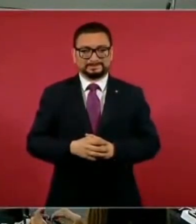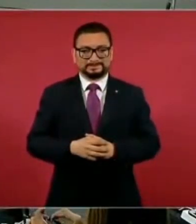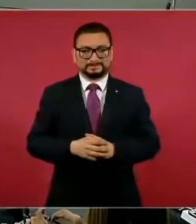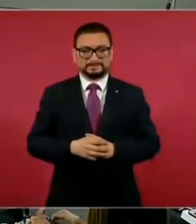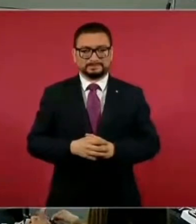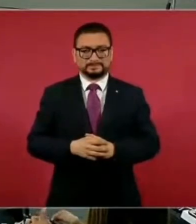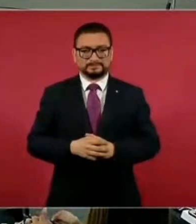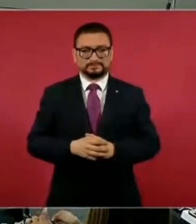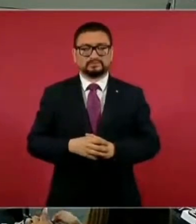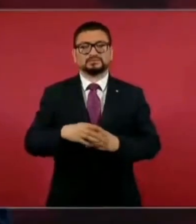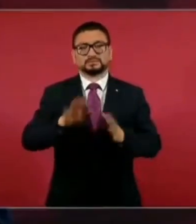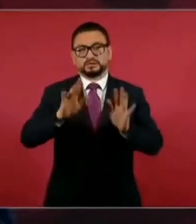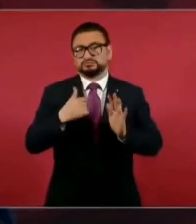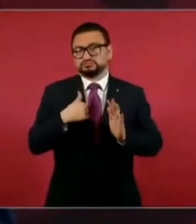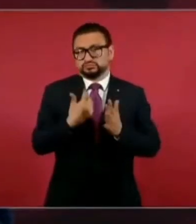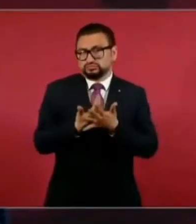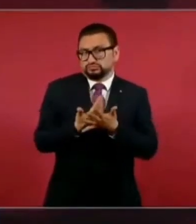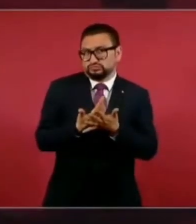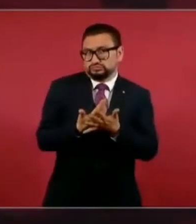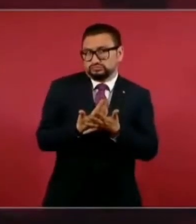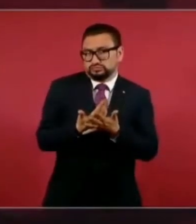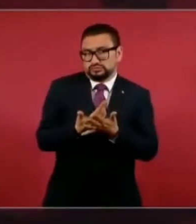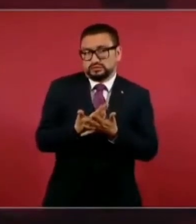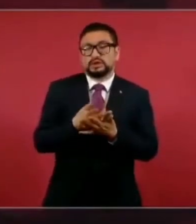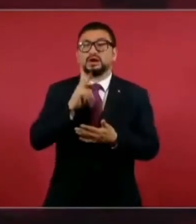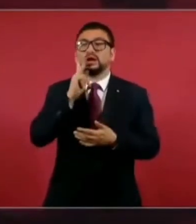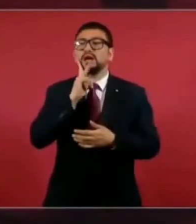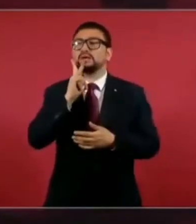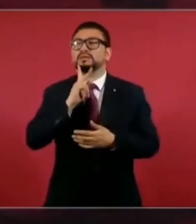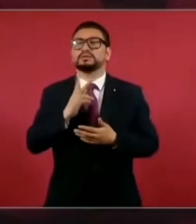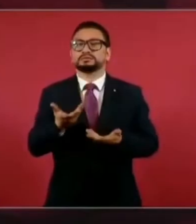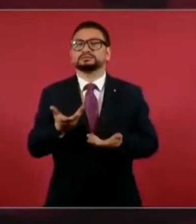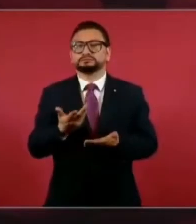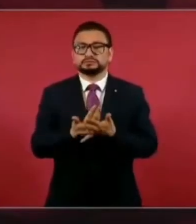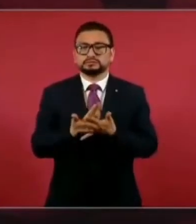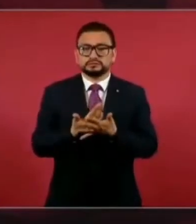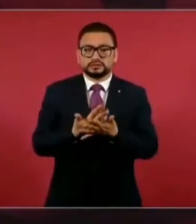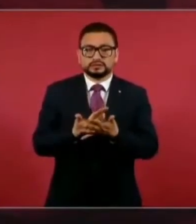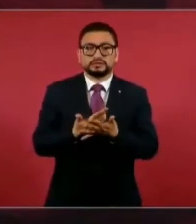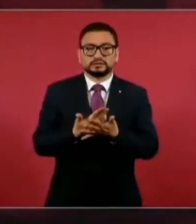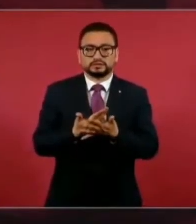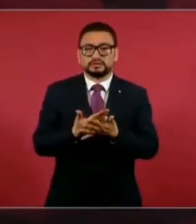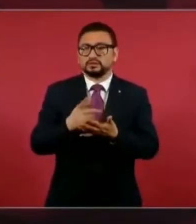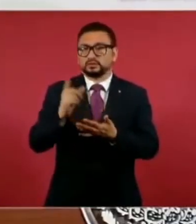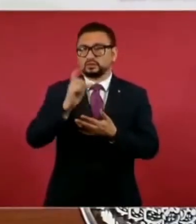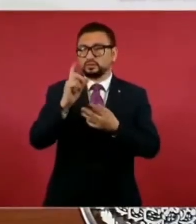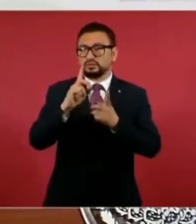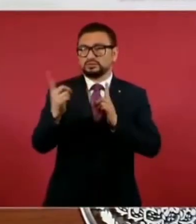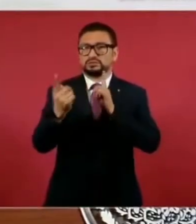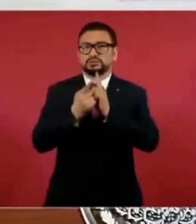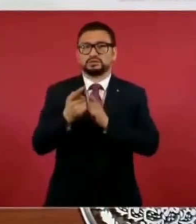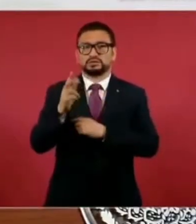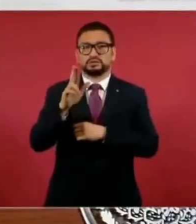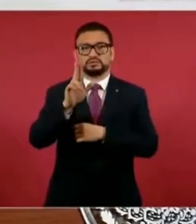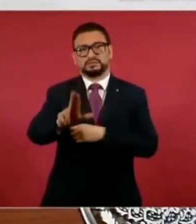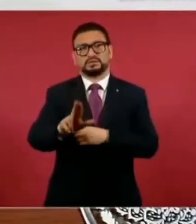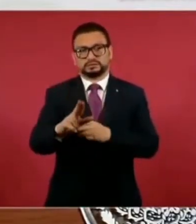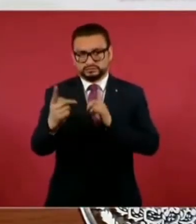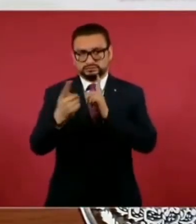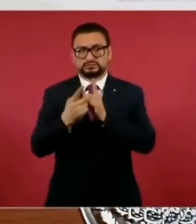Pues voy a esperar entonces a verlos, los voy a ver el martes.